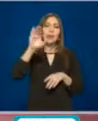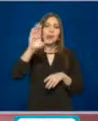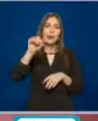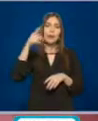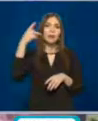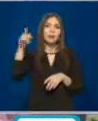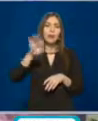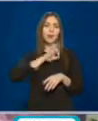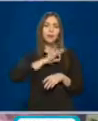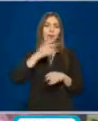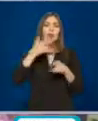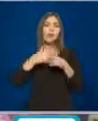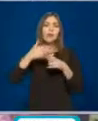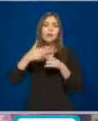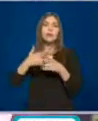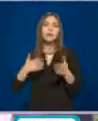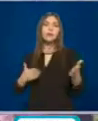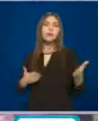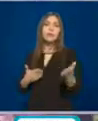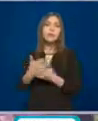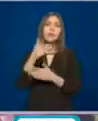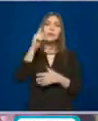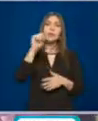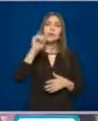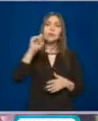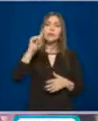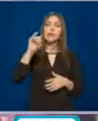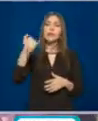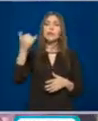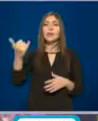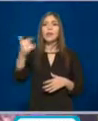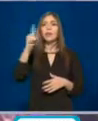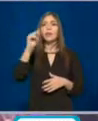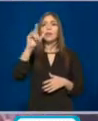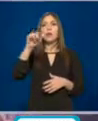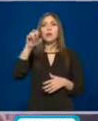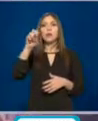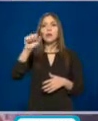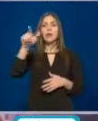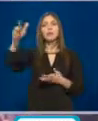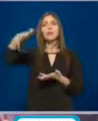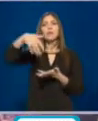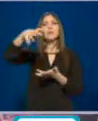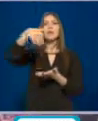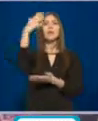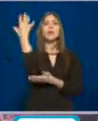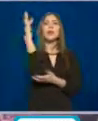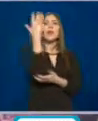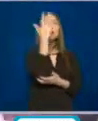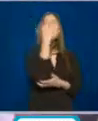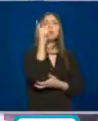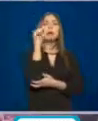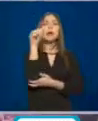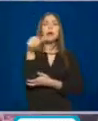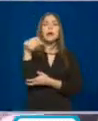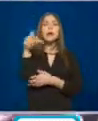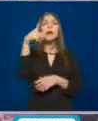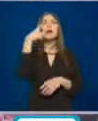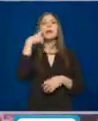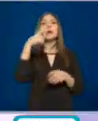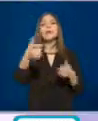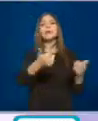hasta la Polinesia, hasta Tahití, y recoger unas plantas que se llama árbol de pan, que se daban en ese lugar, para